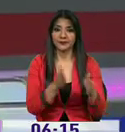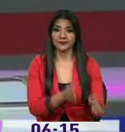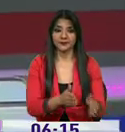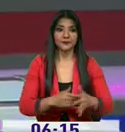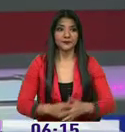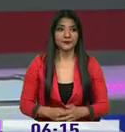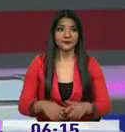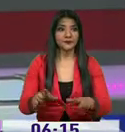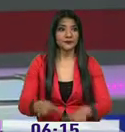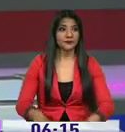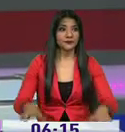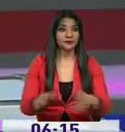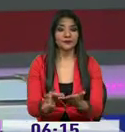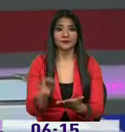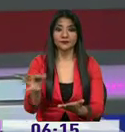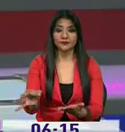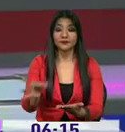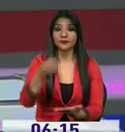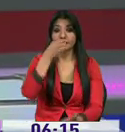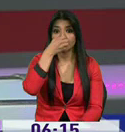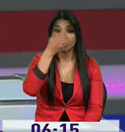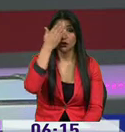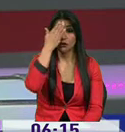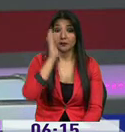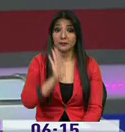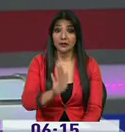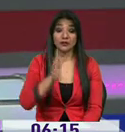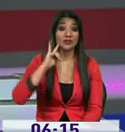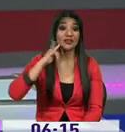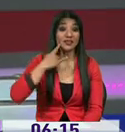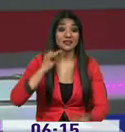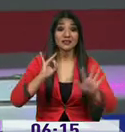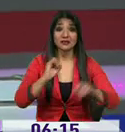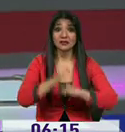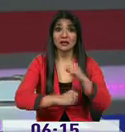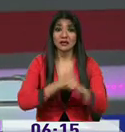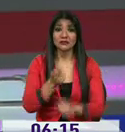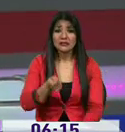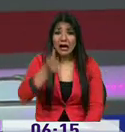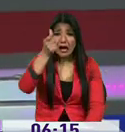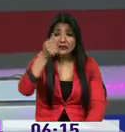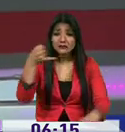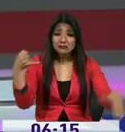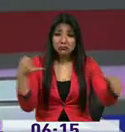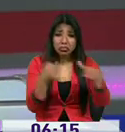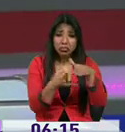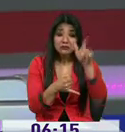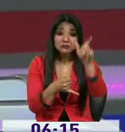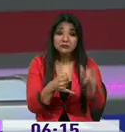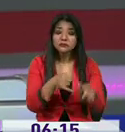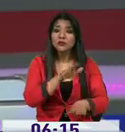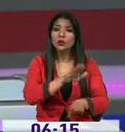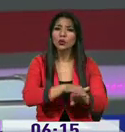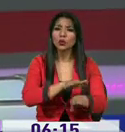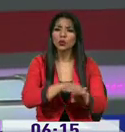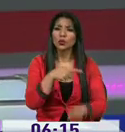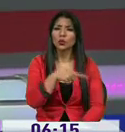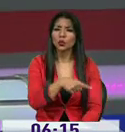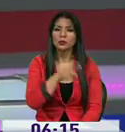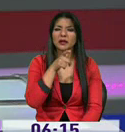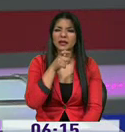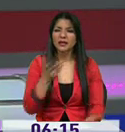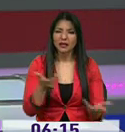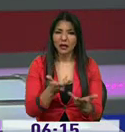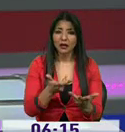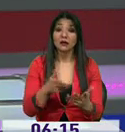que en la zona rural de Santo Domingo evitó que una niña de 7 años sea violada. El presunto culpable de este execrable hecho